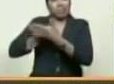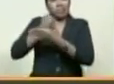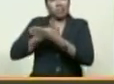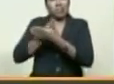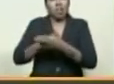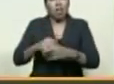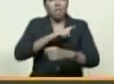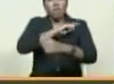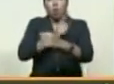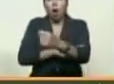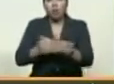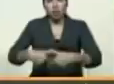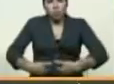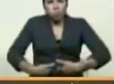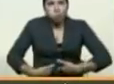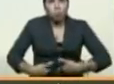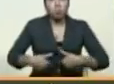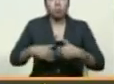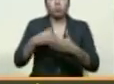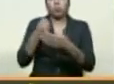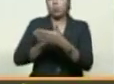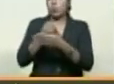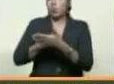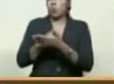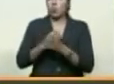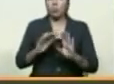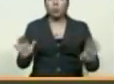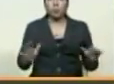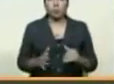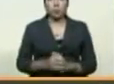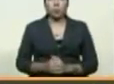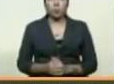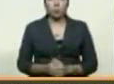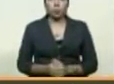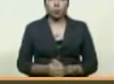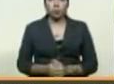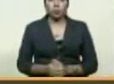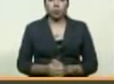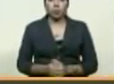nuestras fuerzas con quien haya que luchar. Decía Bolívar,